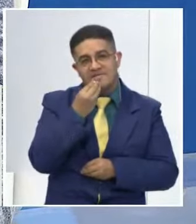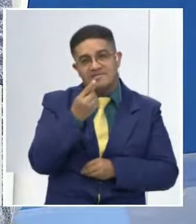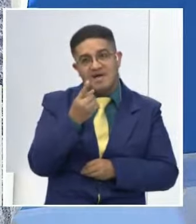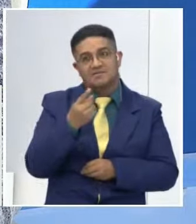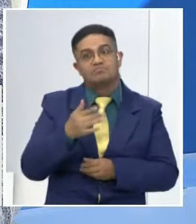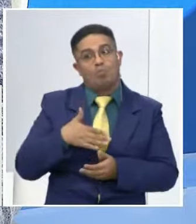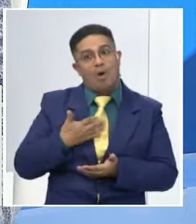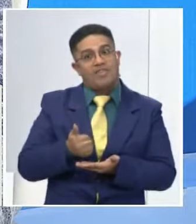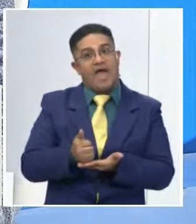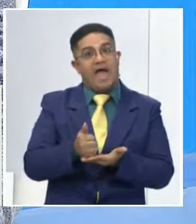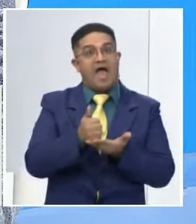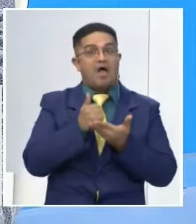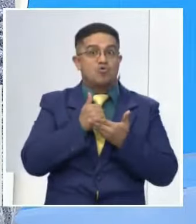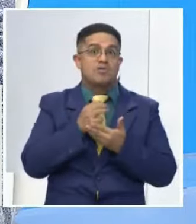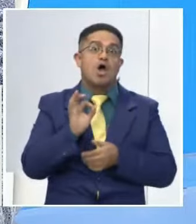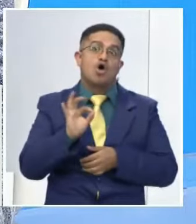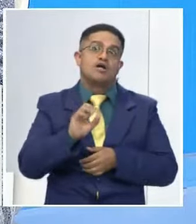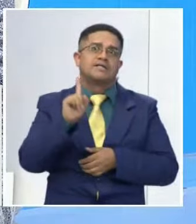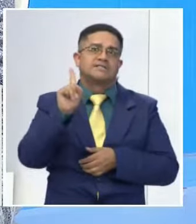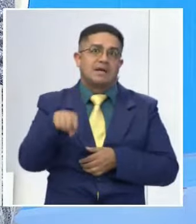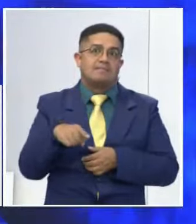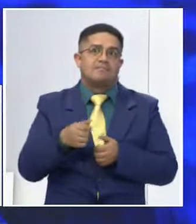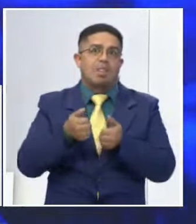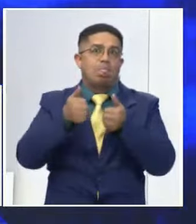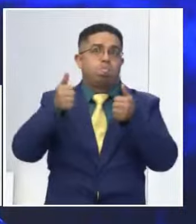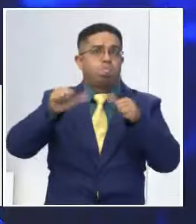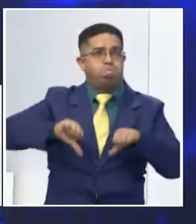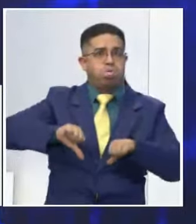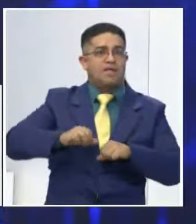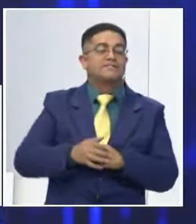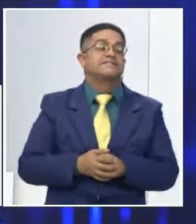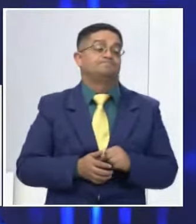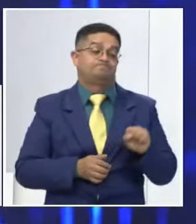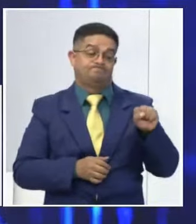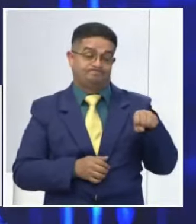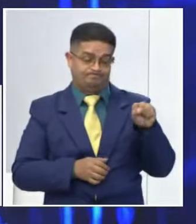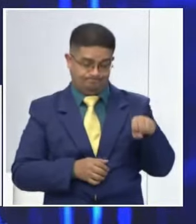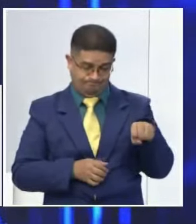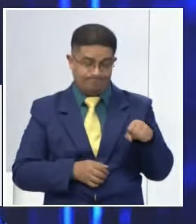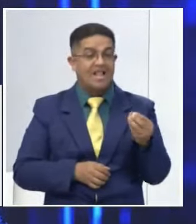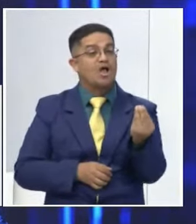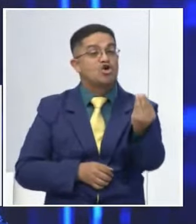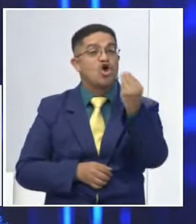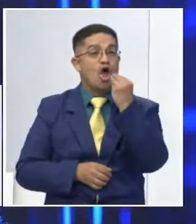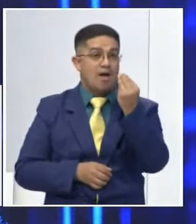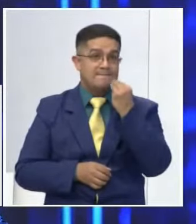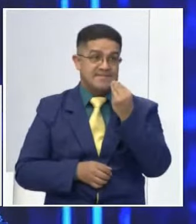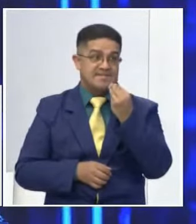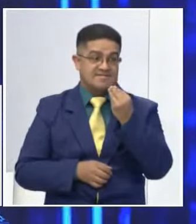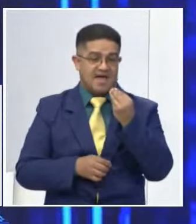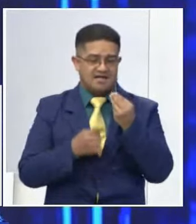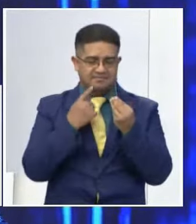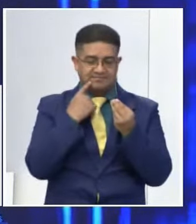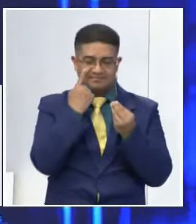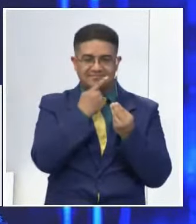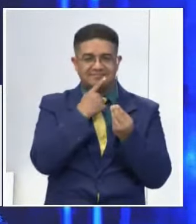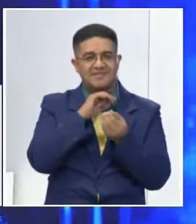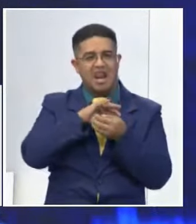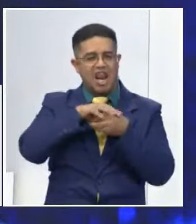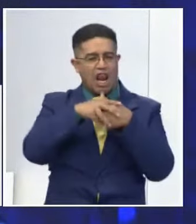pueden beneficiarnos o pueden perjudicarnos. Sí, los alimentos cuando entran en cavidad bucal y son envueltos por la saliva,